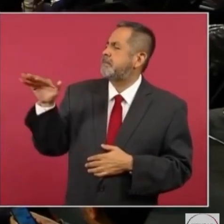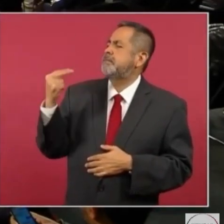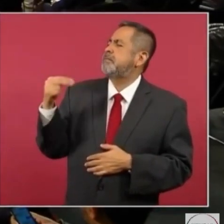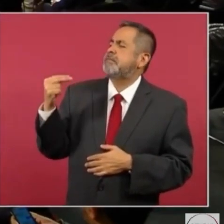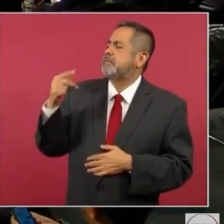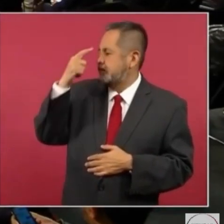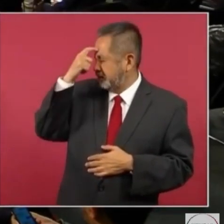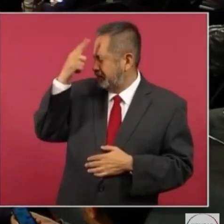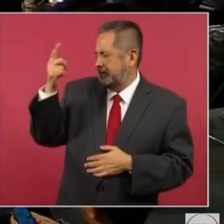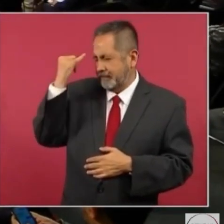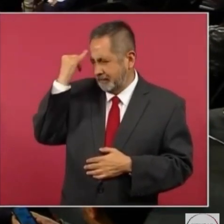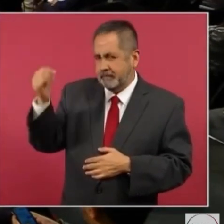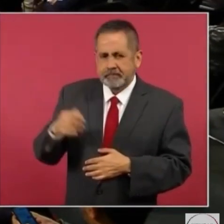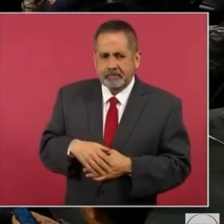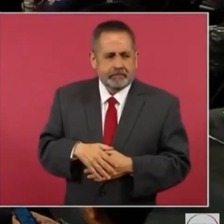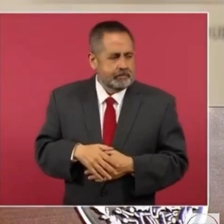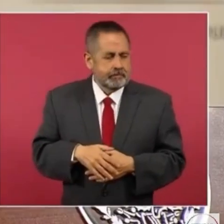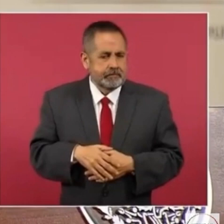el pajarito.